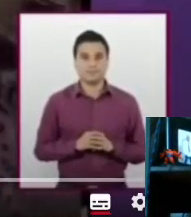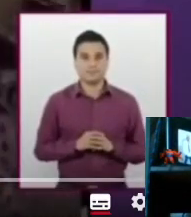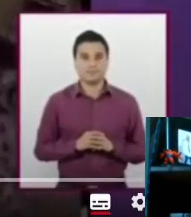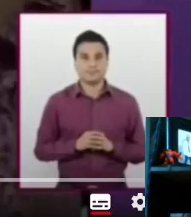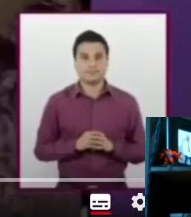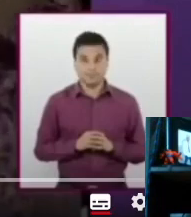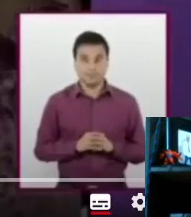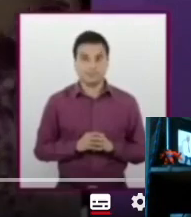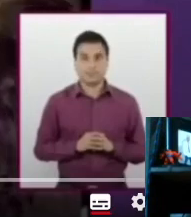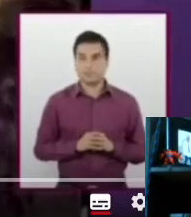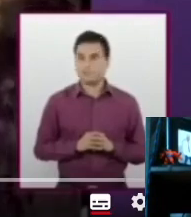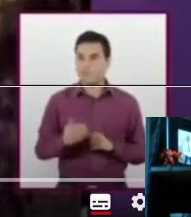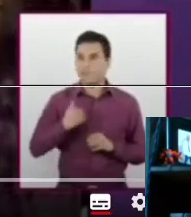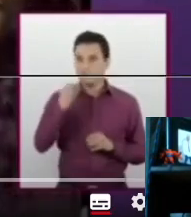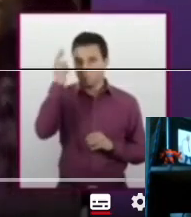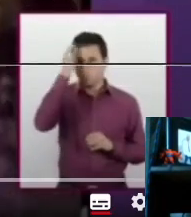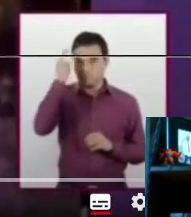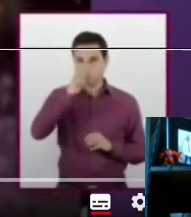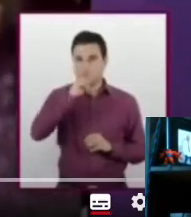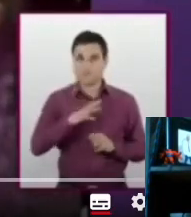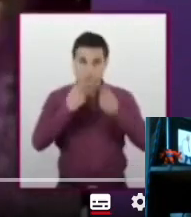por real traje